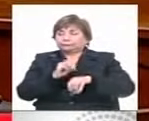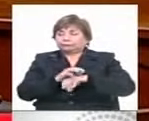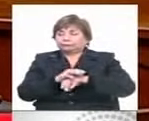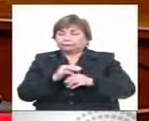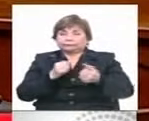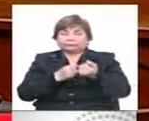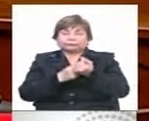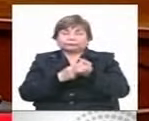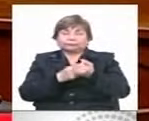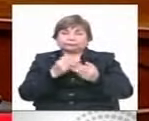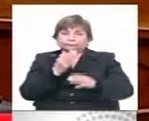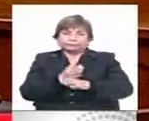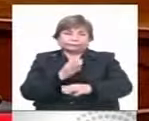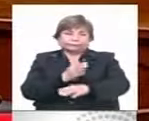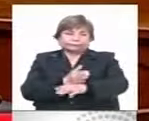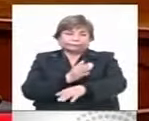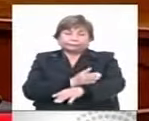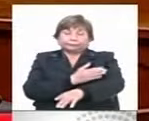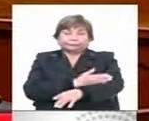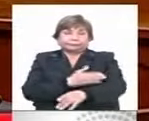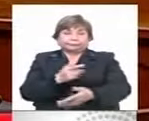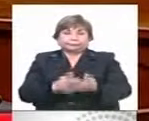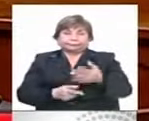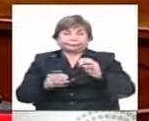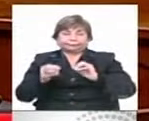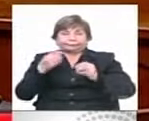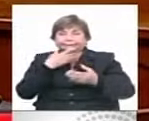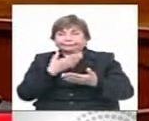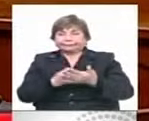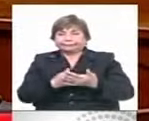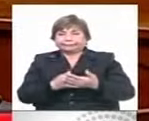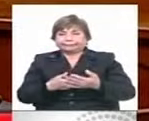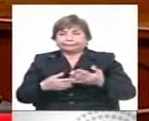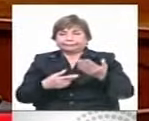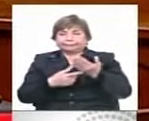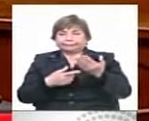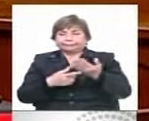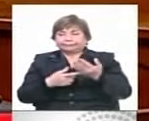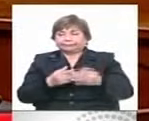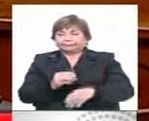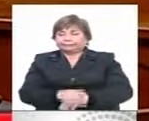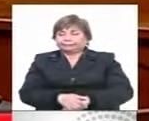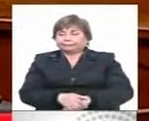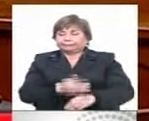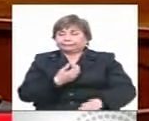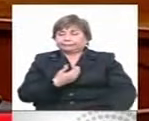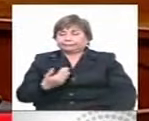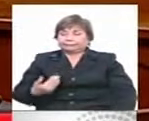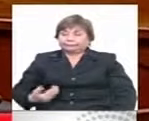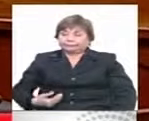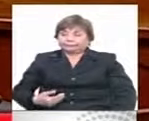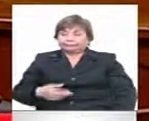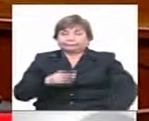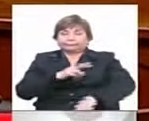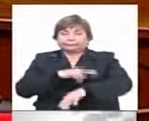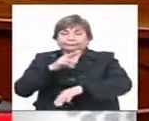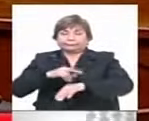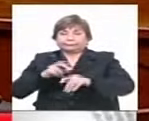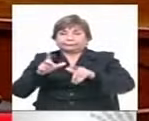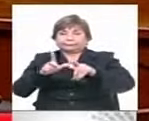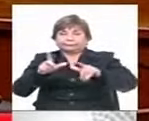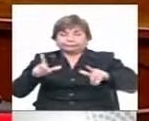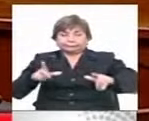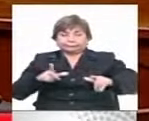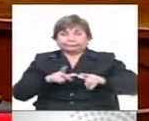Fortaleceremos el desarrollo de sistemas para la mejora de la asistencia técnica a gobiernos regionales y locales.